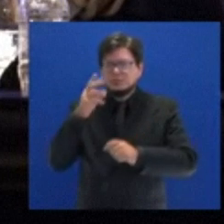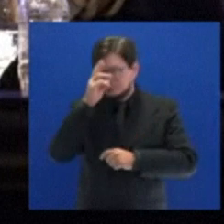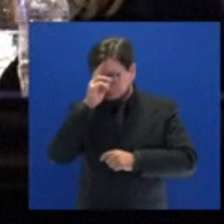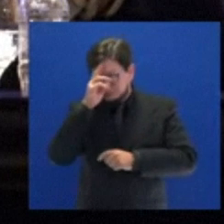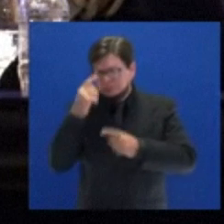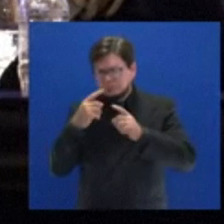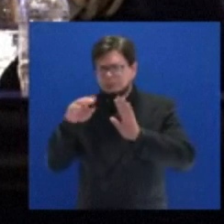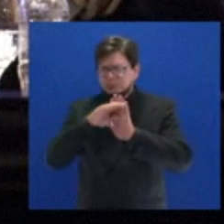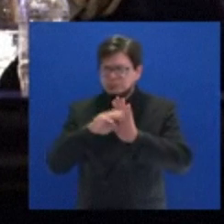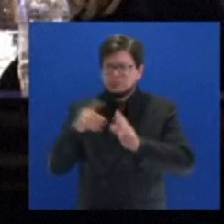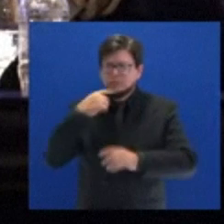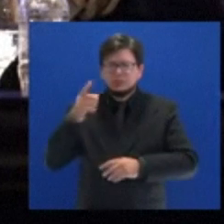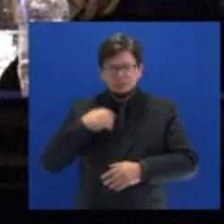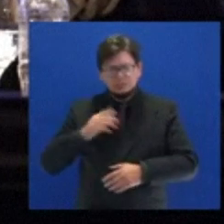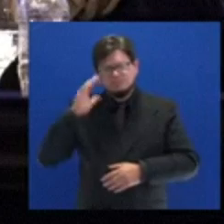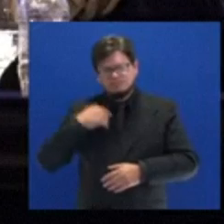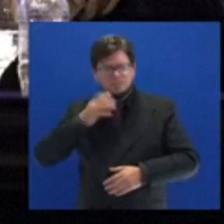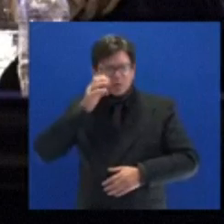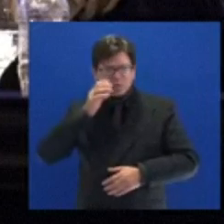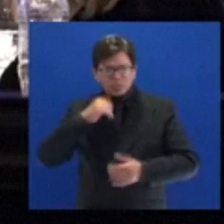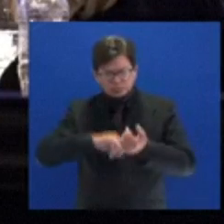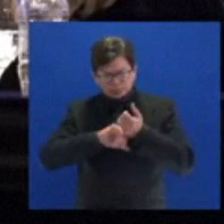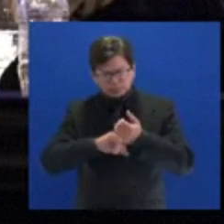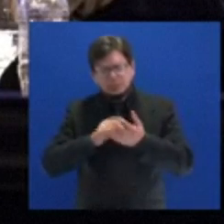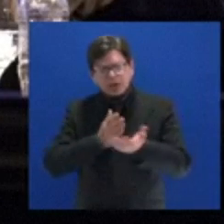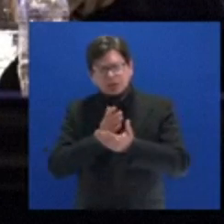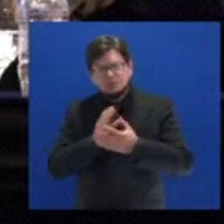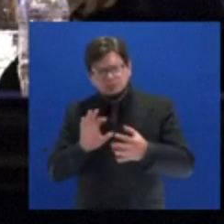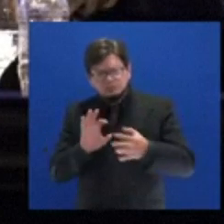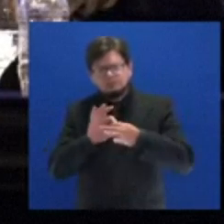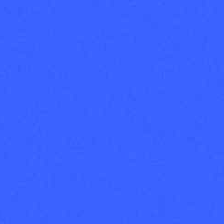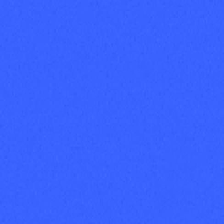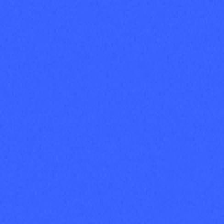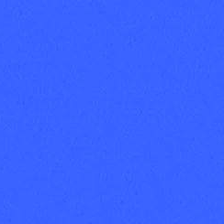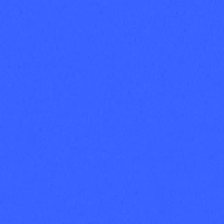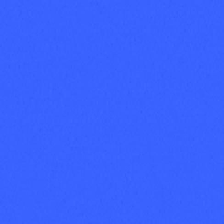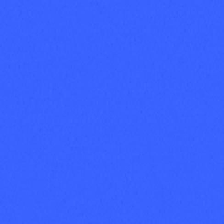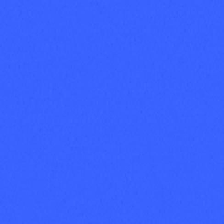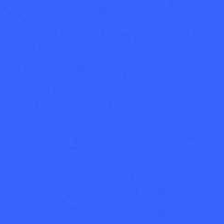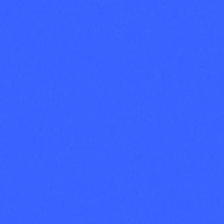compromiso que tienes con el proceso de integración con que Bolivia...